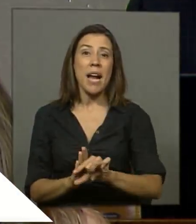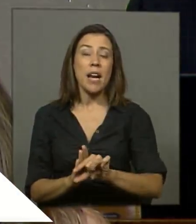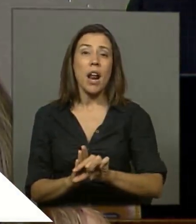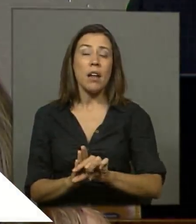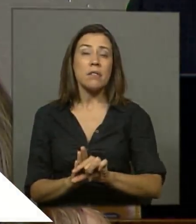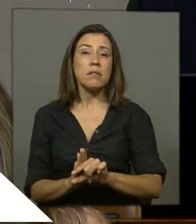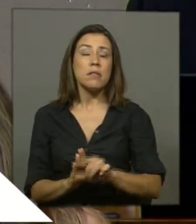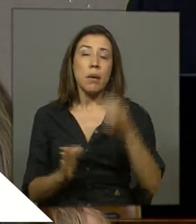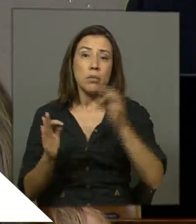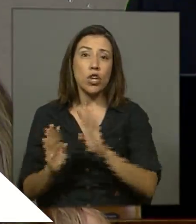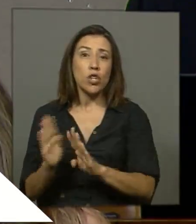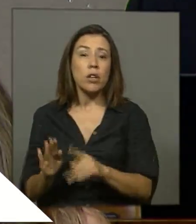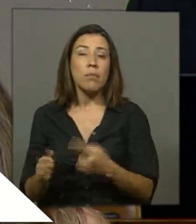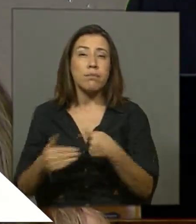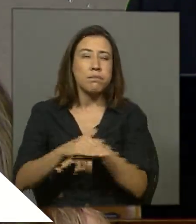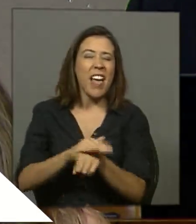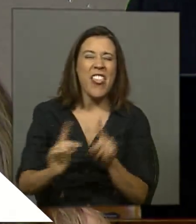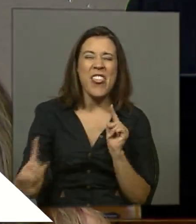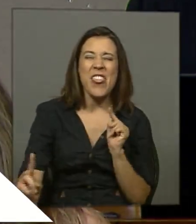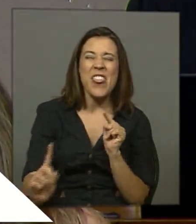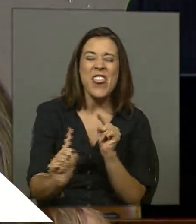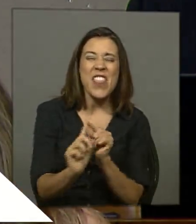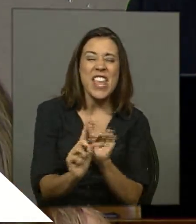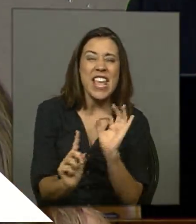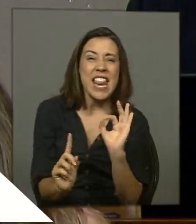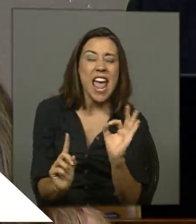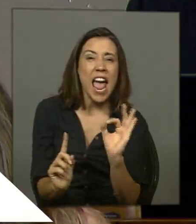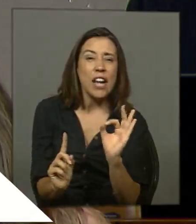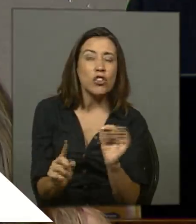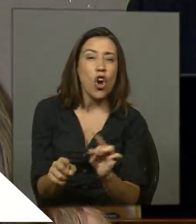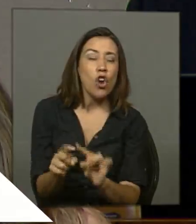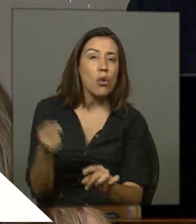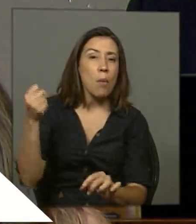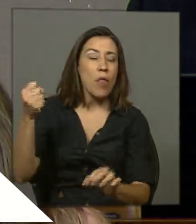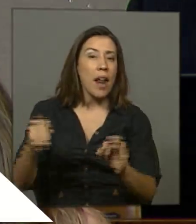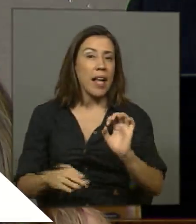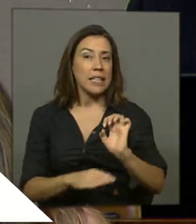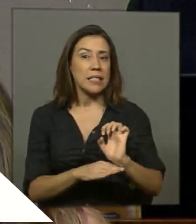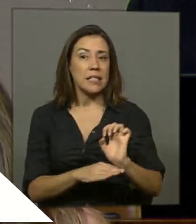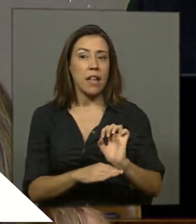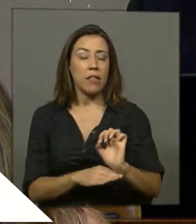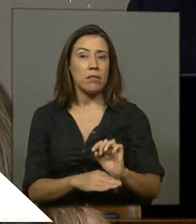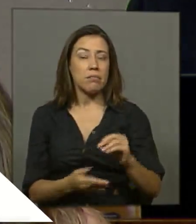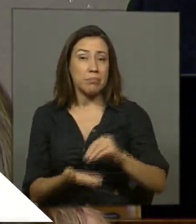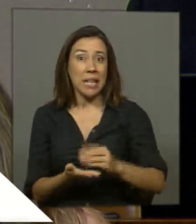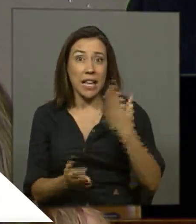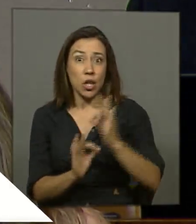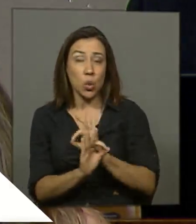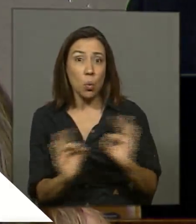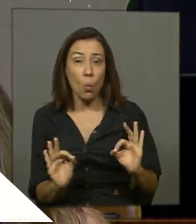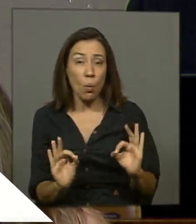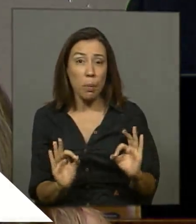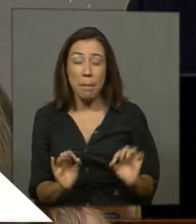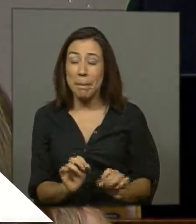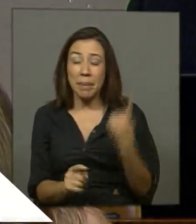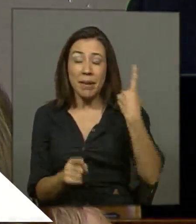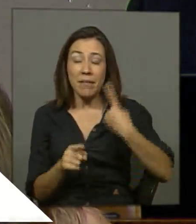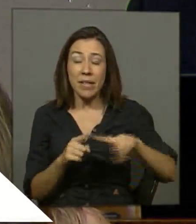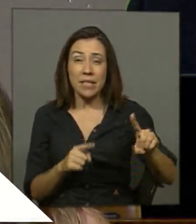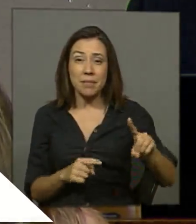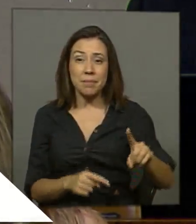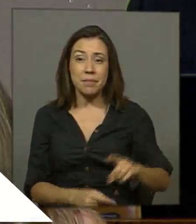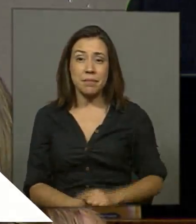cautelares interviniendo directamente en otro poder del estado marcando un presidente con un precedente con